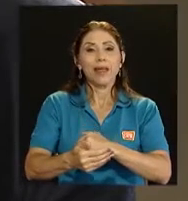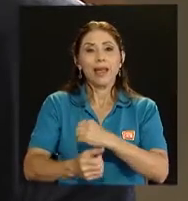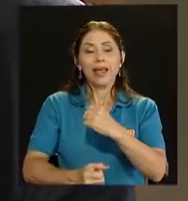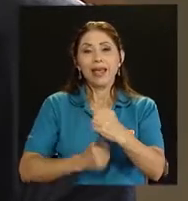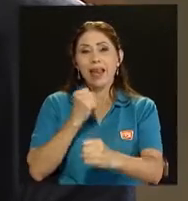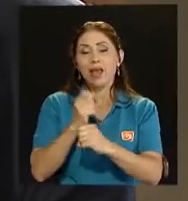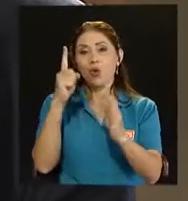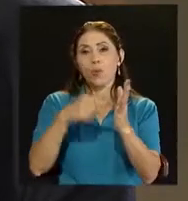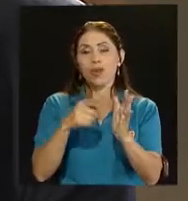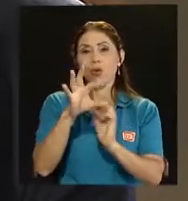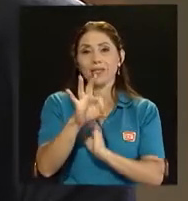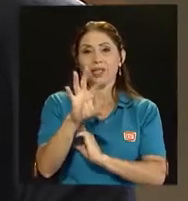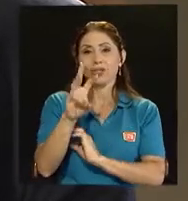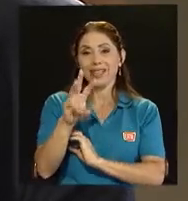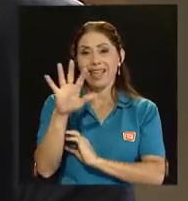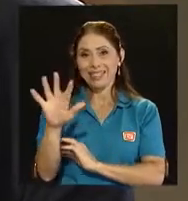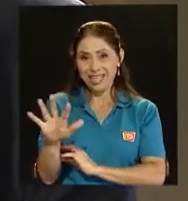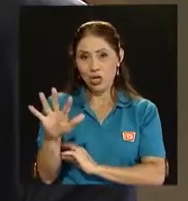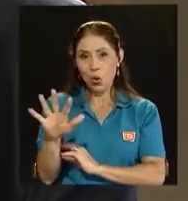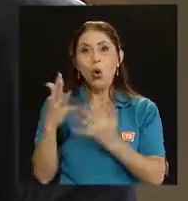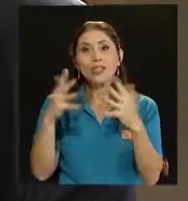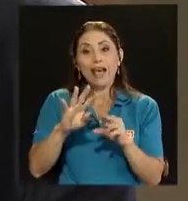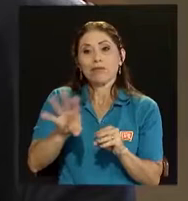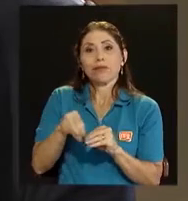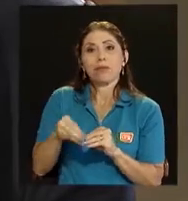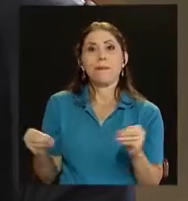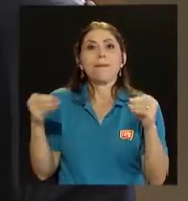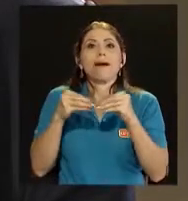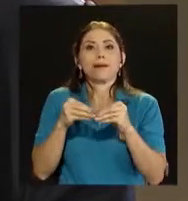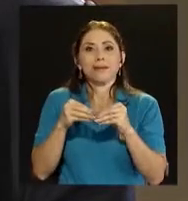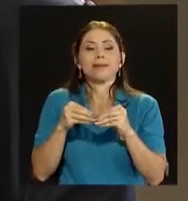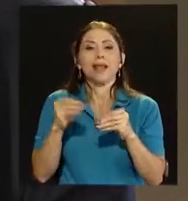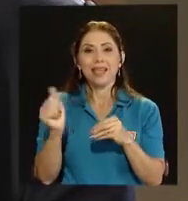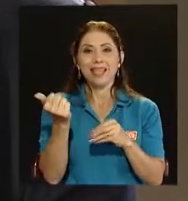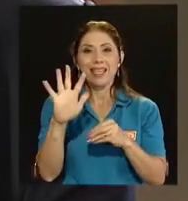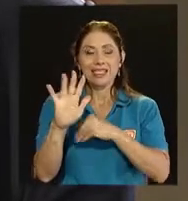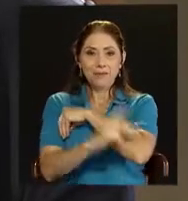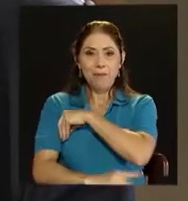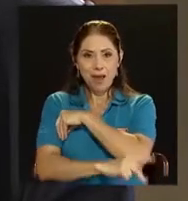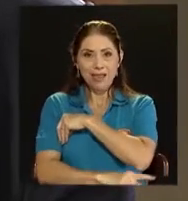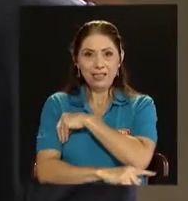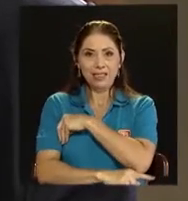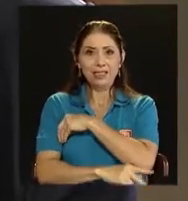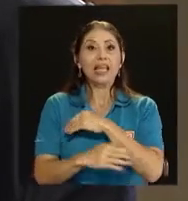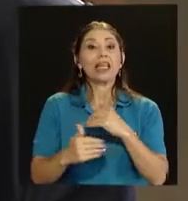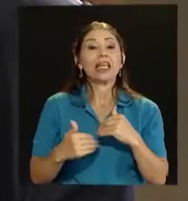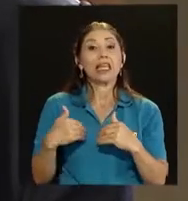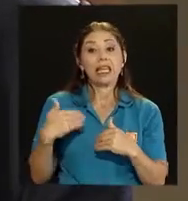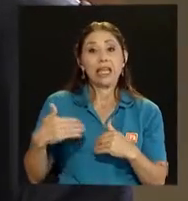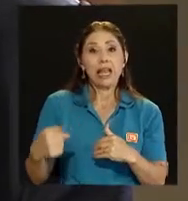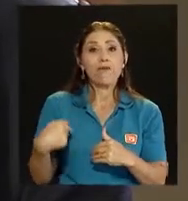se extendía a 15 países, y que en el futuro, ojalá pronto,